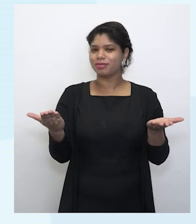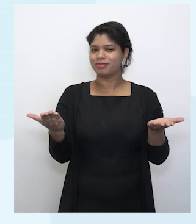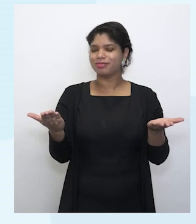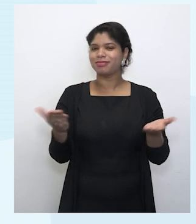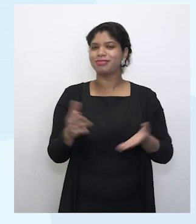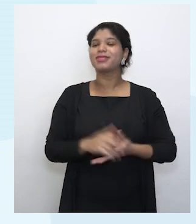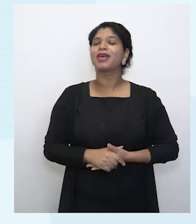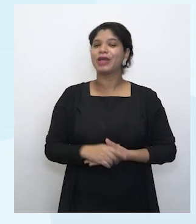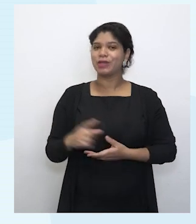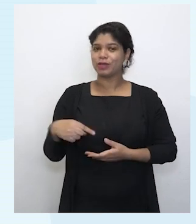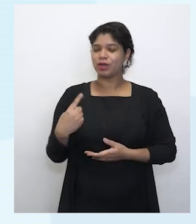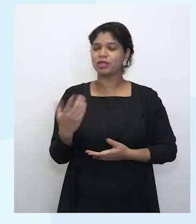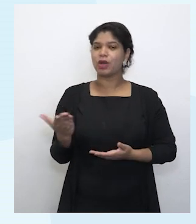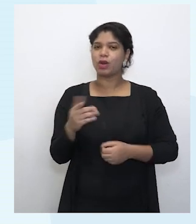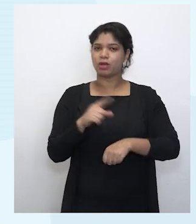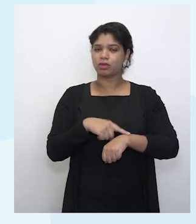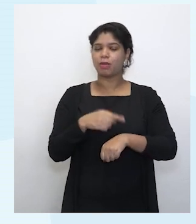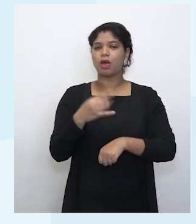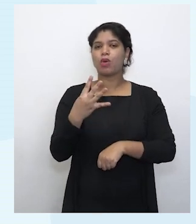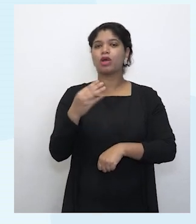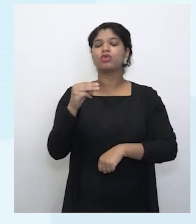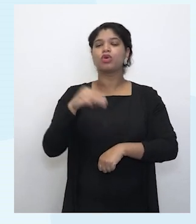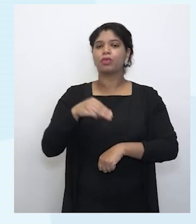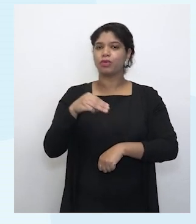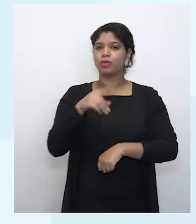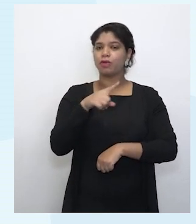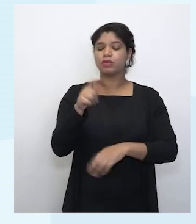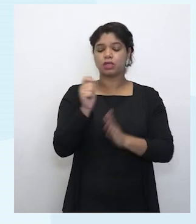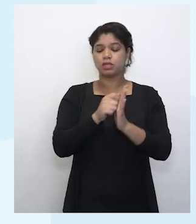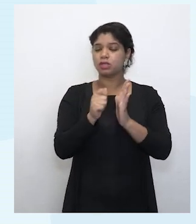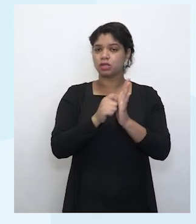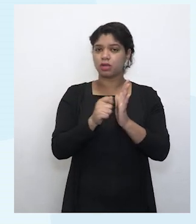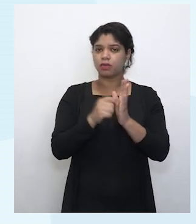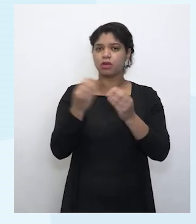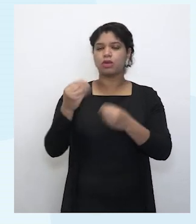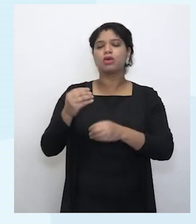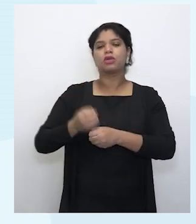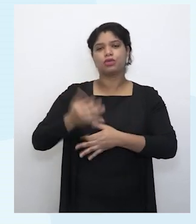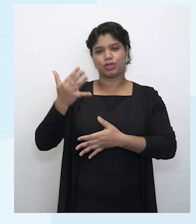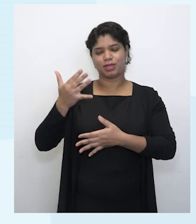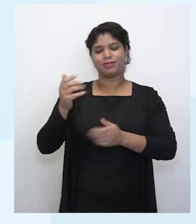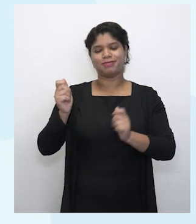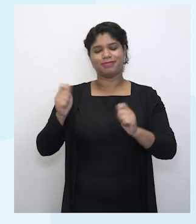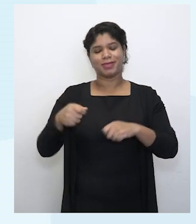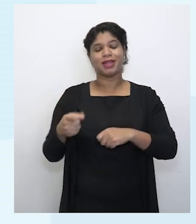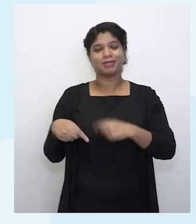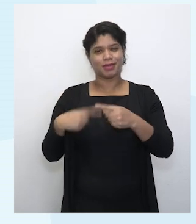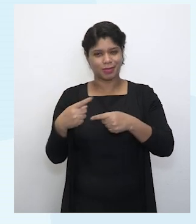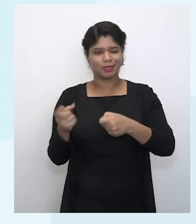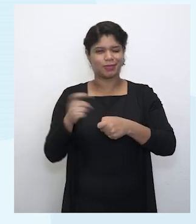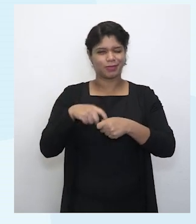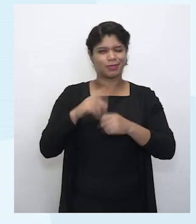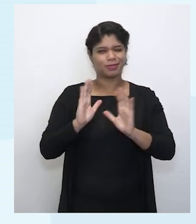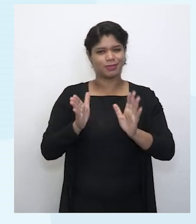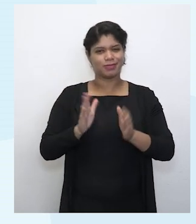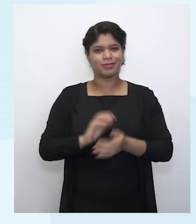E aí nós teremos 4 minutinhos aí para vocês participarem com a gente. Daqui a pouco a gente volta.